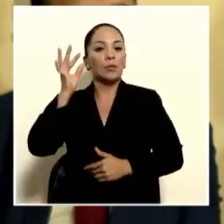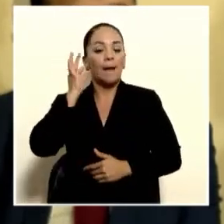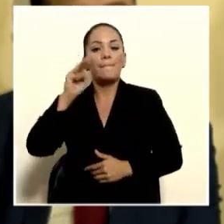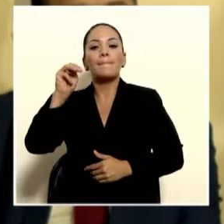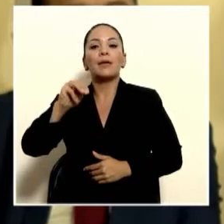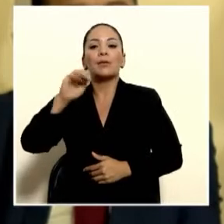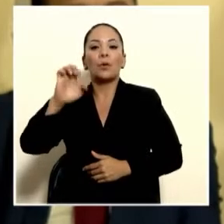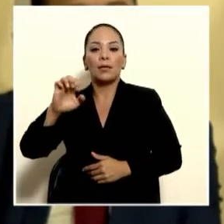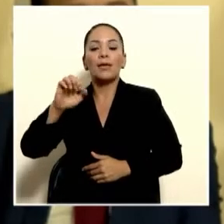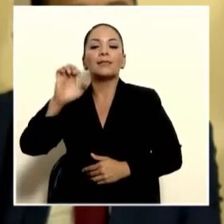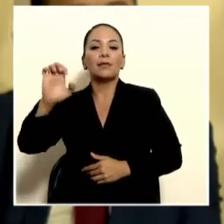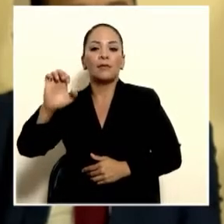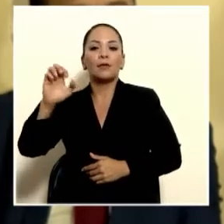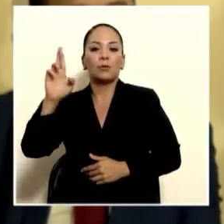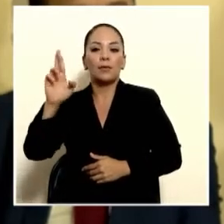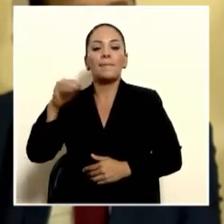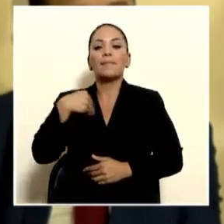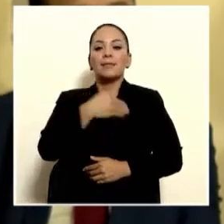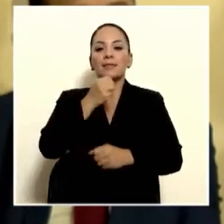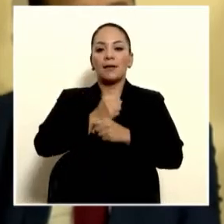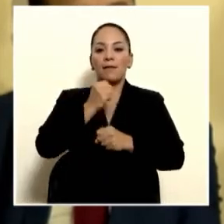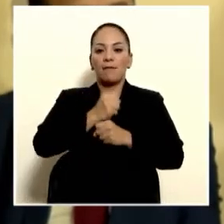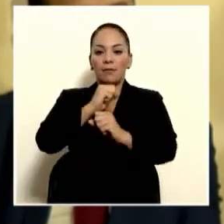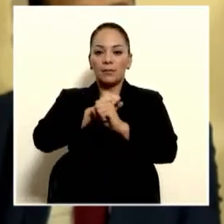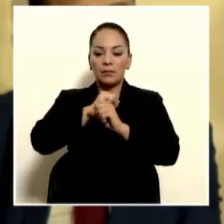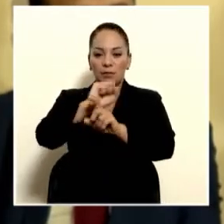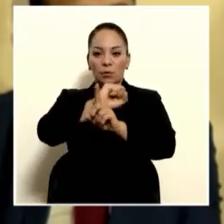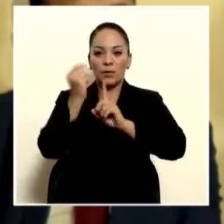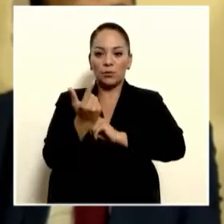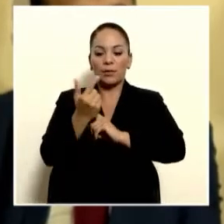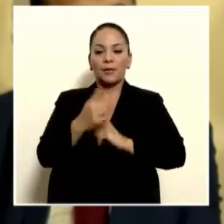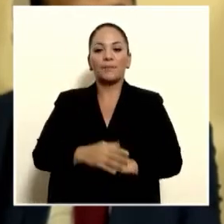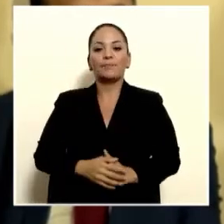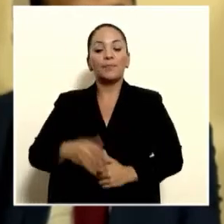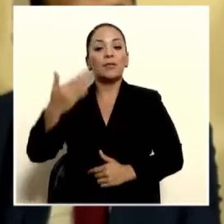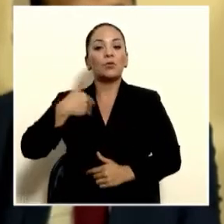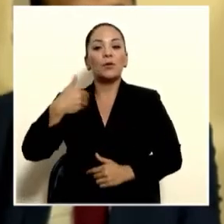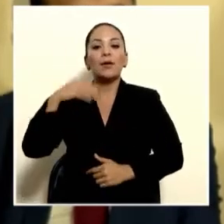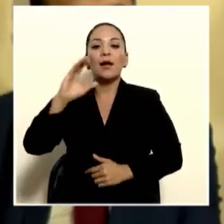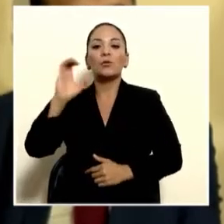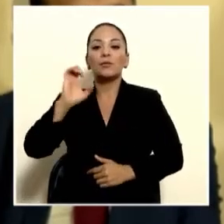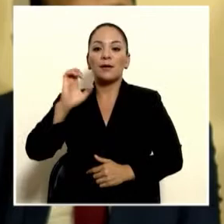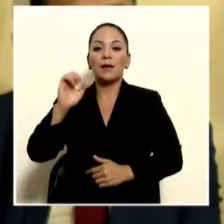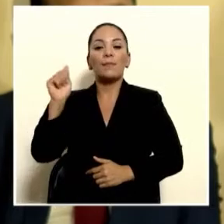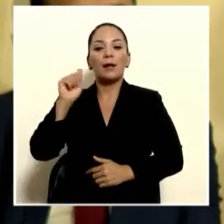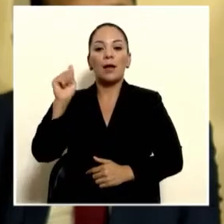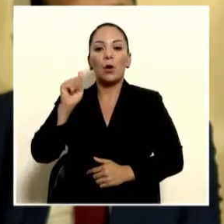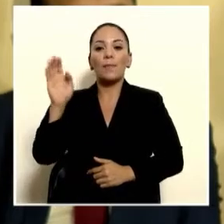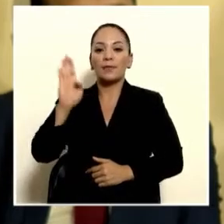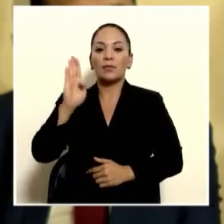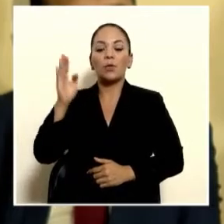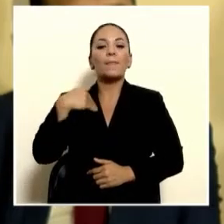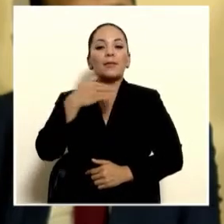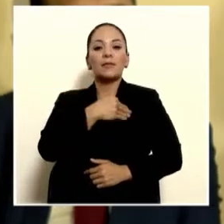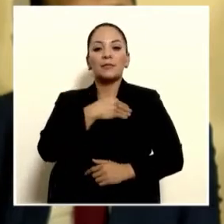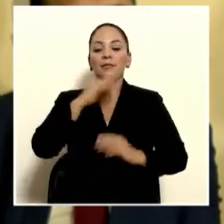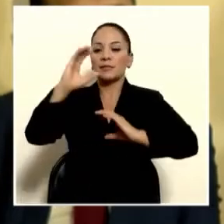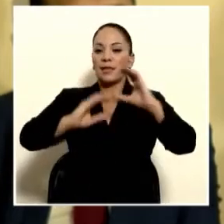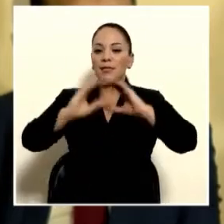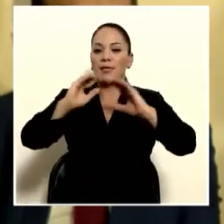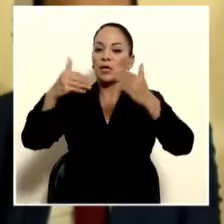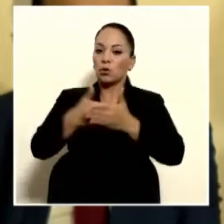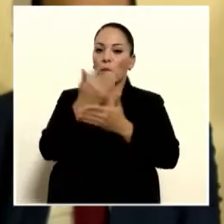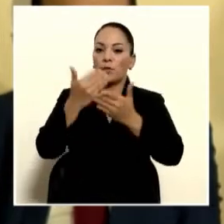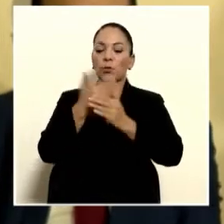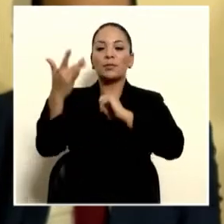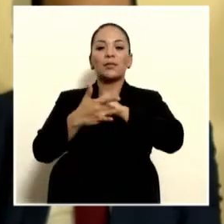Marta Eugenia Esquivel Rodríguez, ministra de Trabajo y Seguridad Social, el señor Carlos Enrique Alvarado Briceño, ministro de Ciencia,